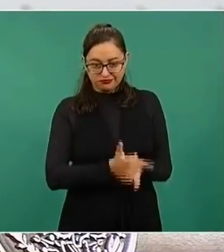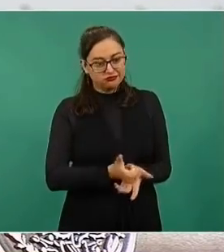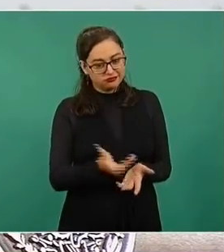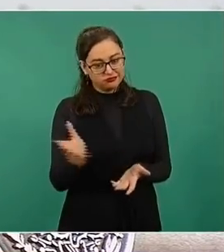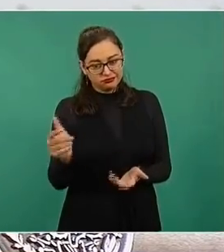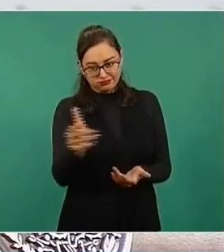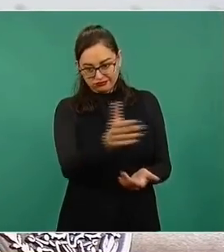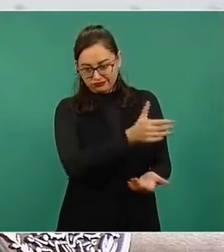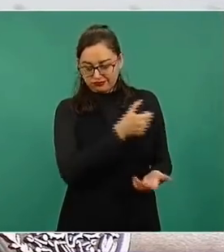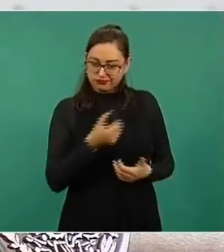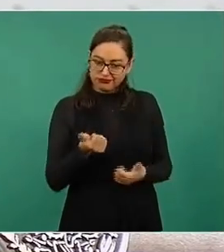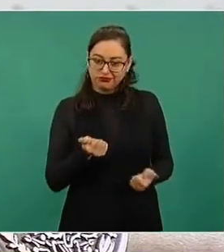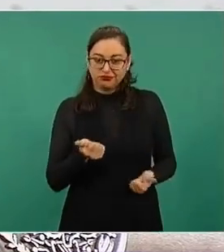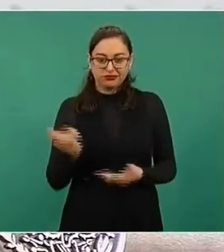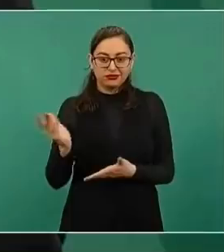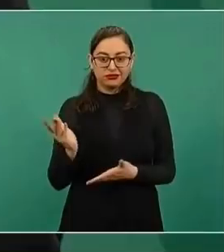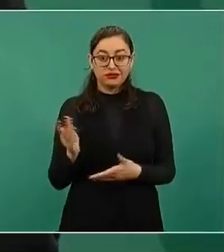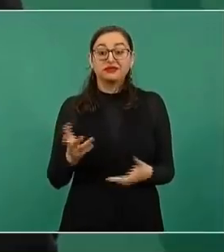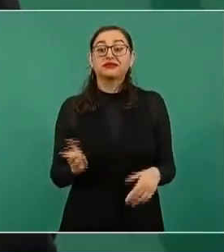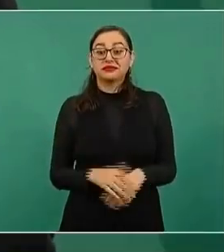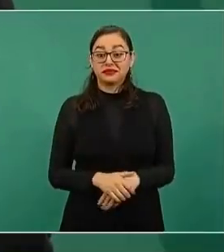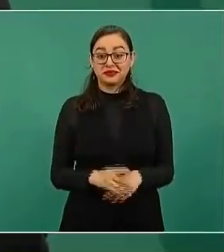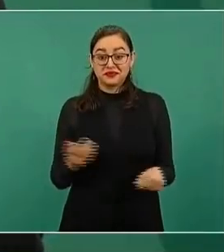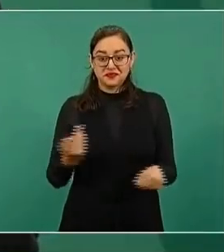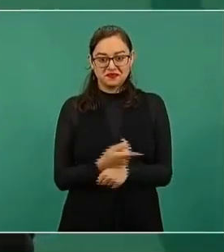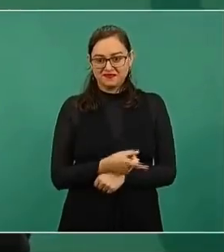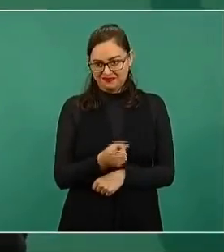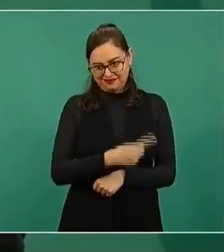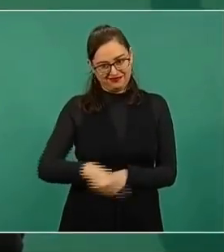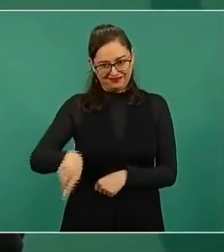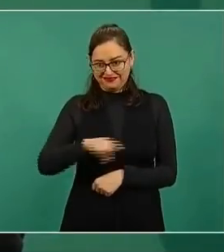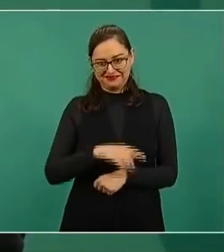y lo expulsaron.